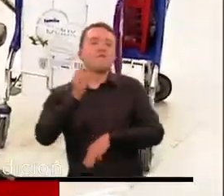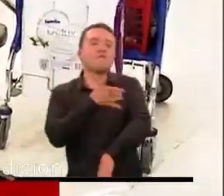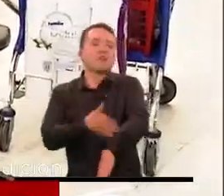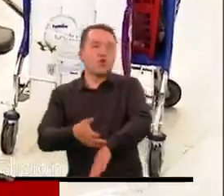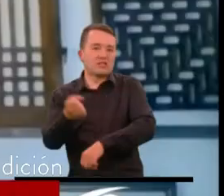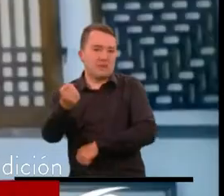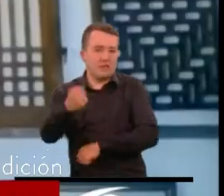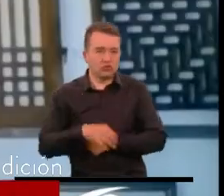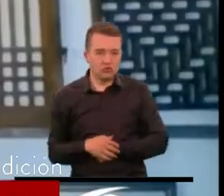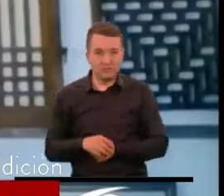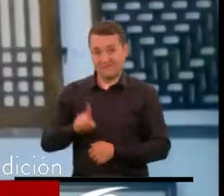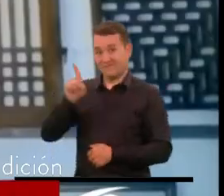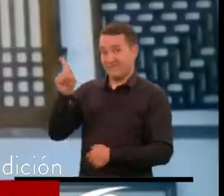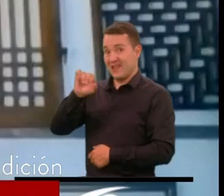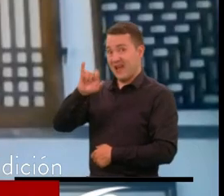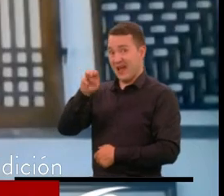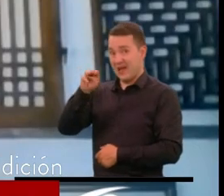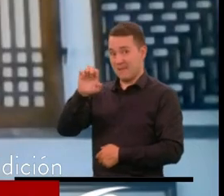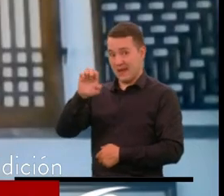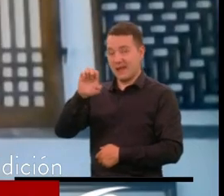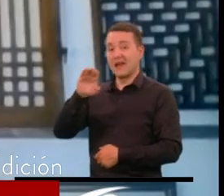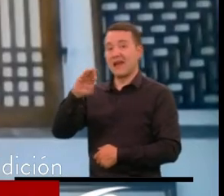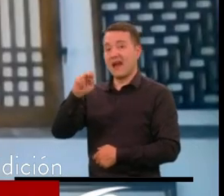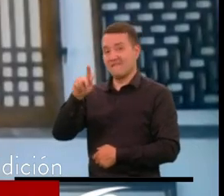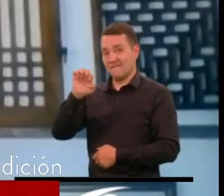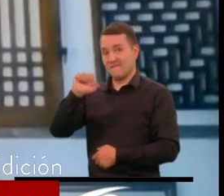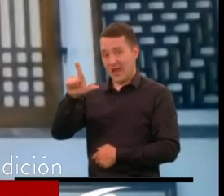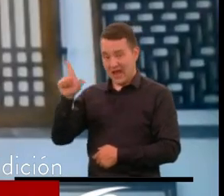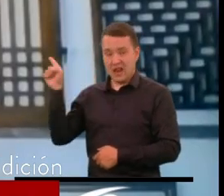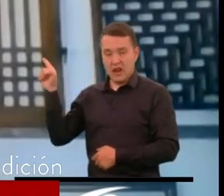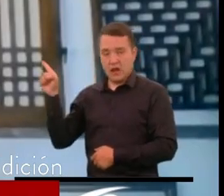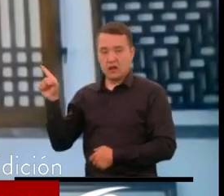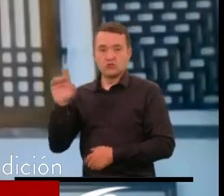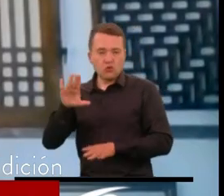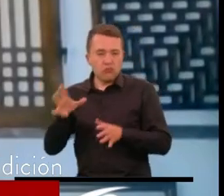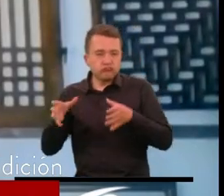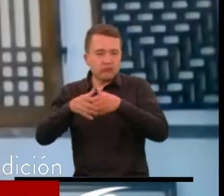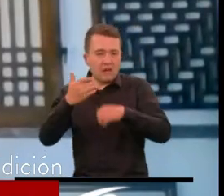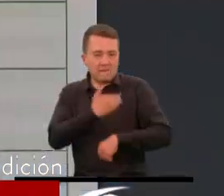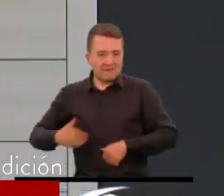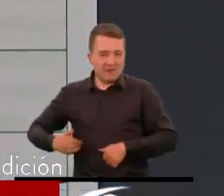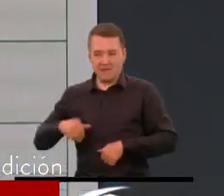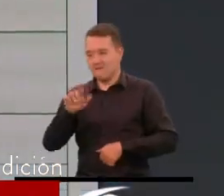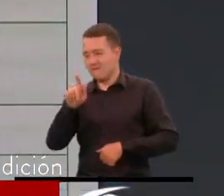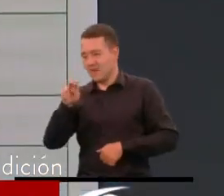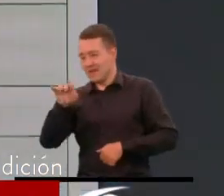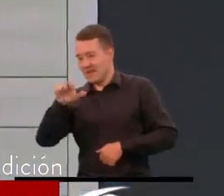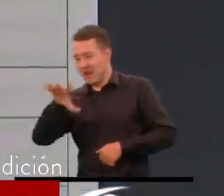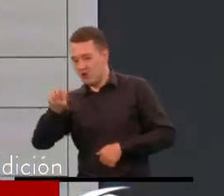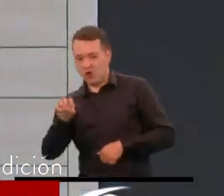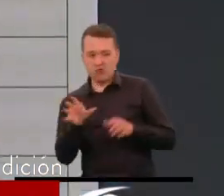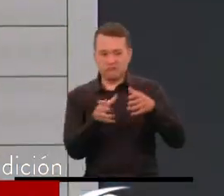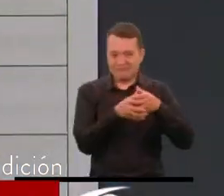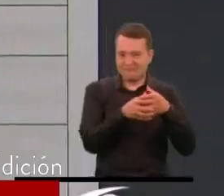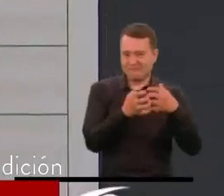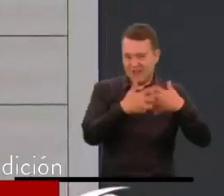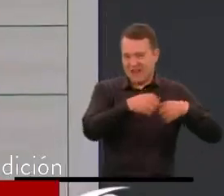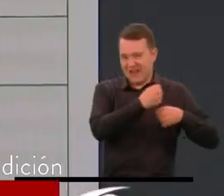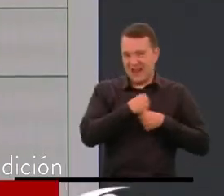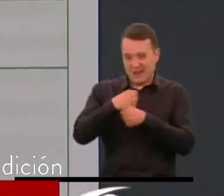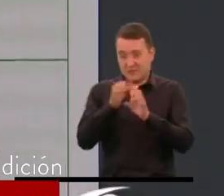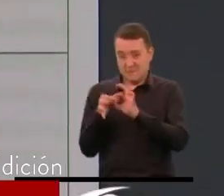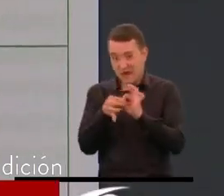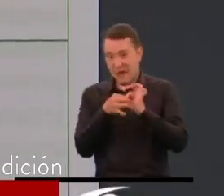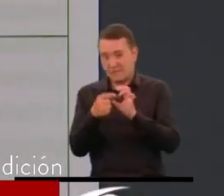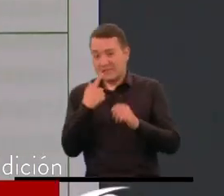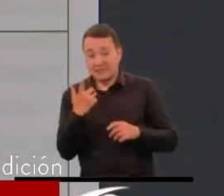Para Jaime Alberto Cabal, presidente del Consejo Gremial y Fenalco, uno de los cambios más significativos es que buena parte de las afectaciones se verá